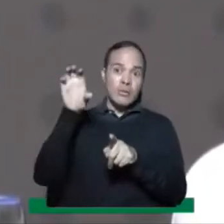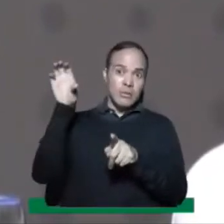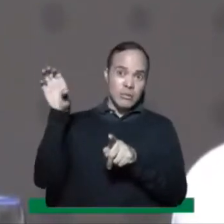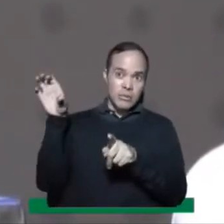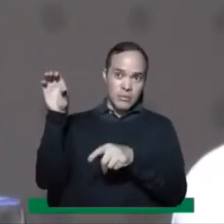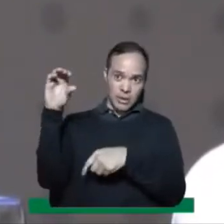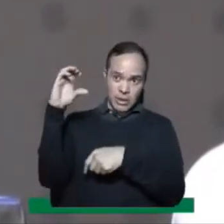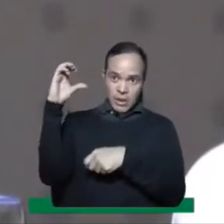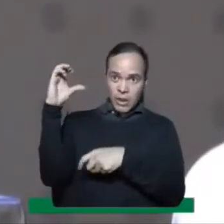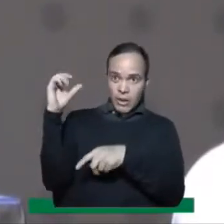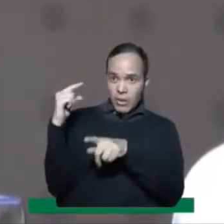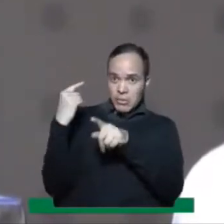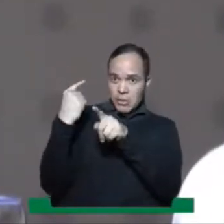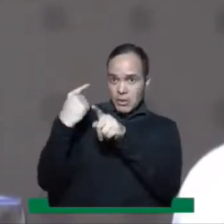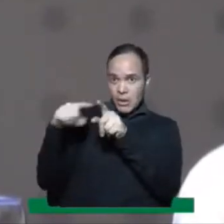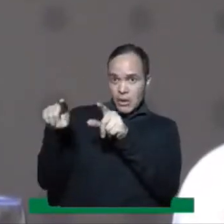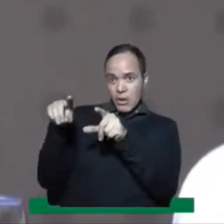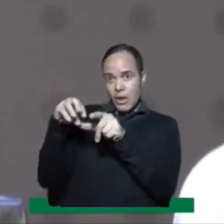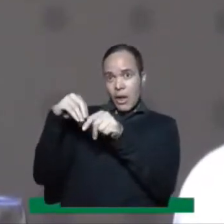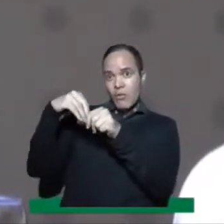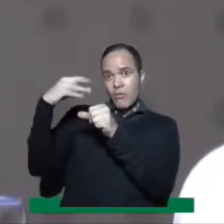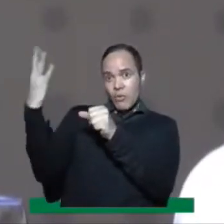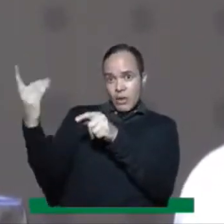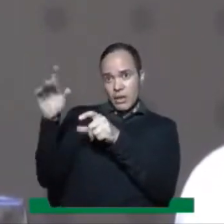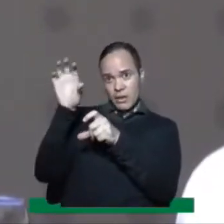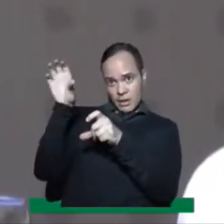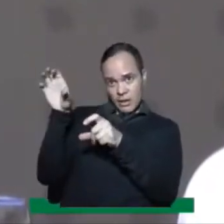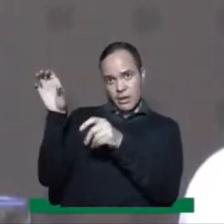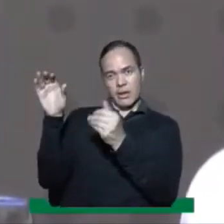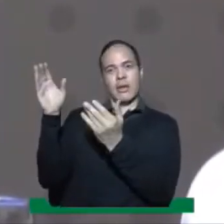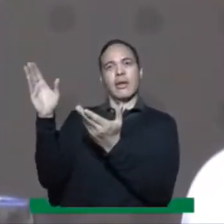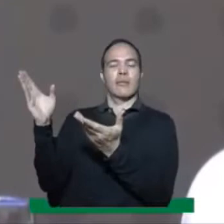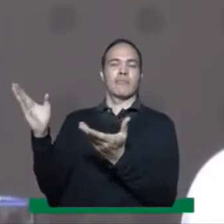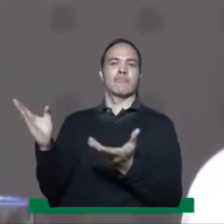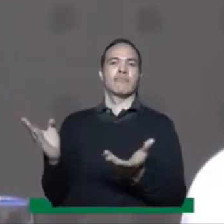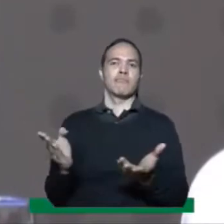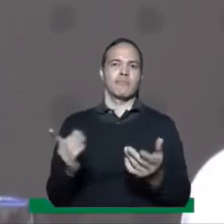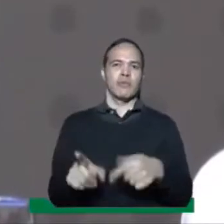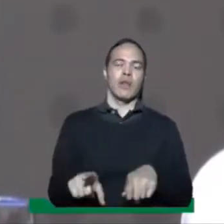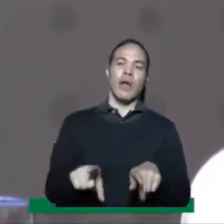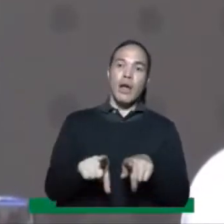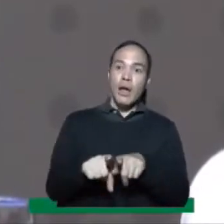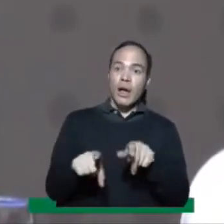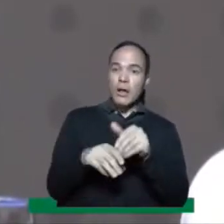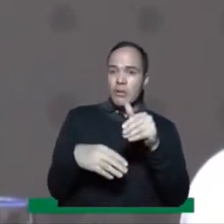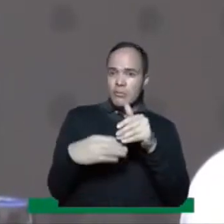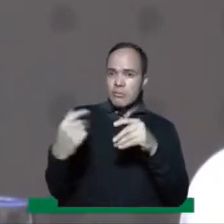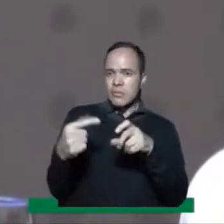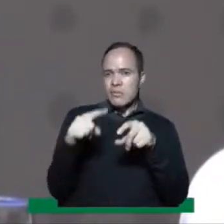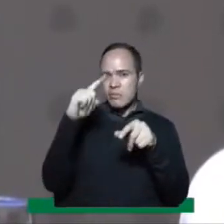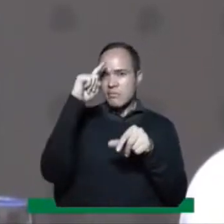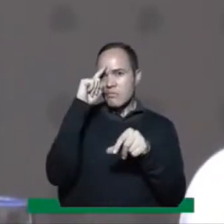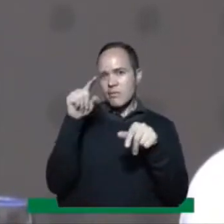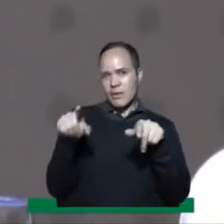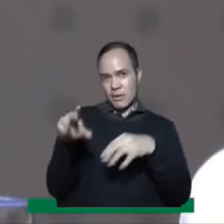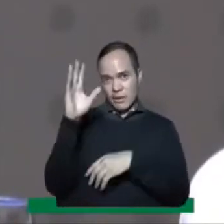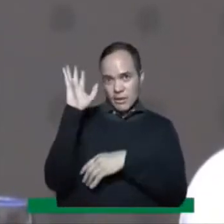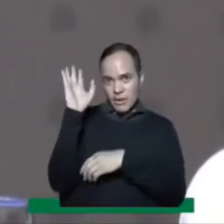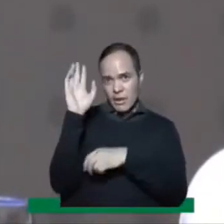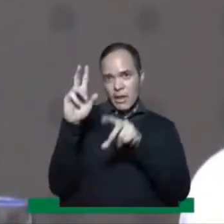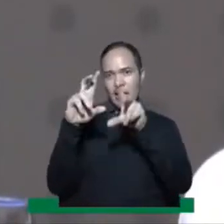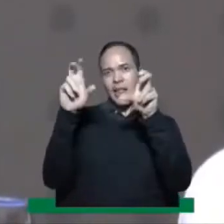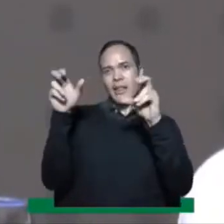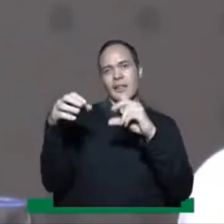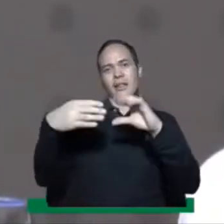quiero iniciar este panel de este gran evento encuentro de las américas de turismo